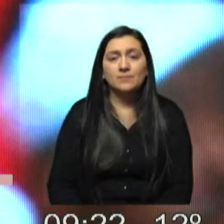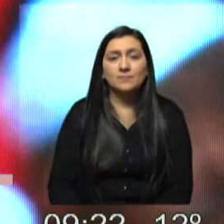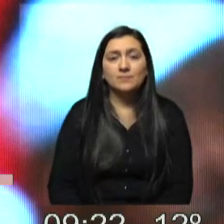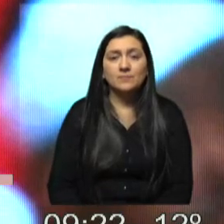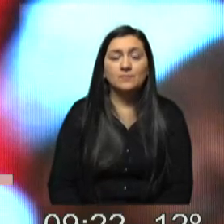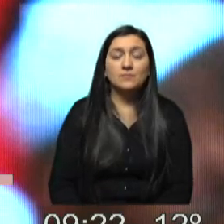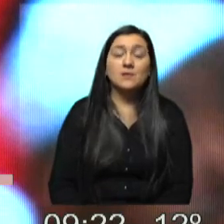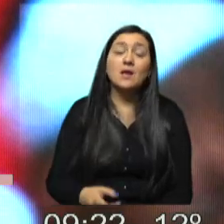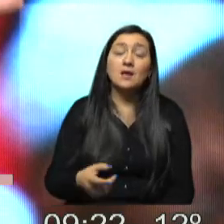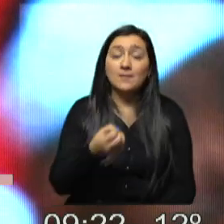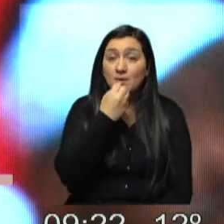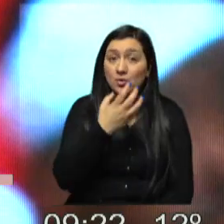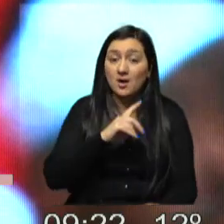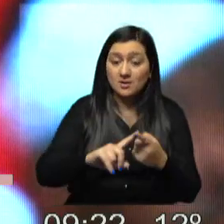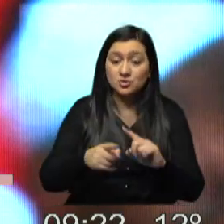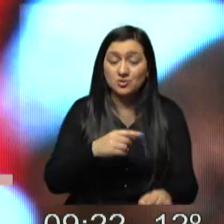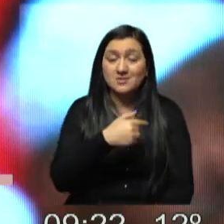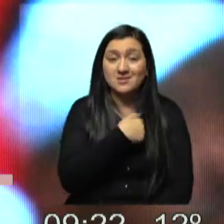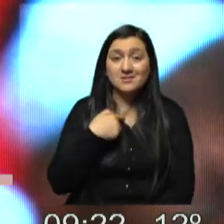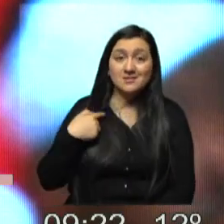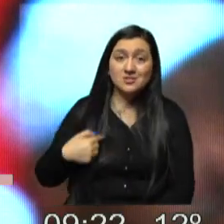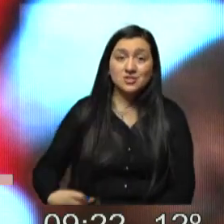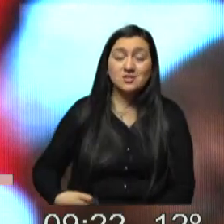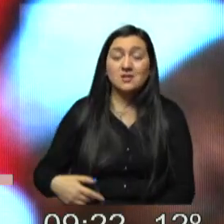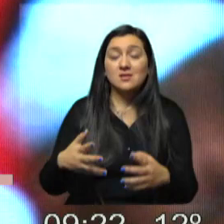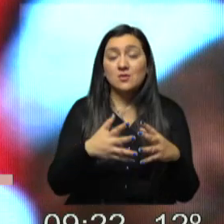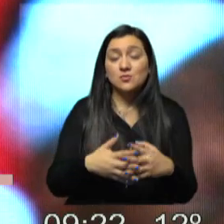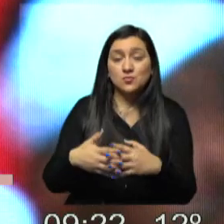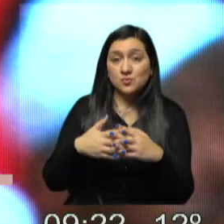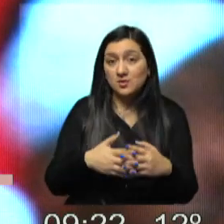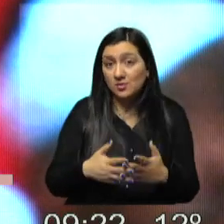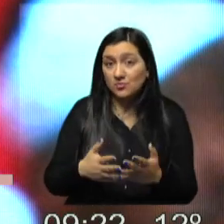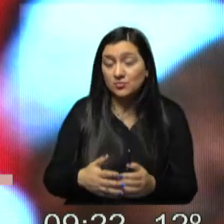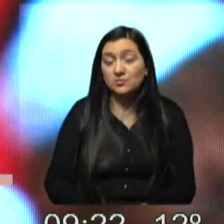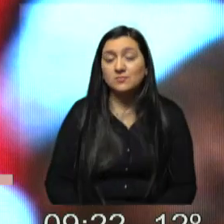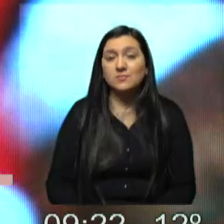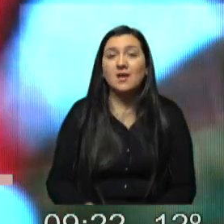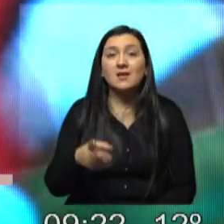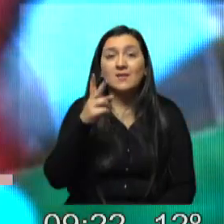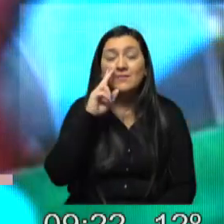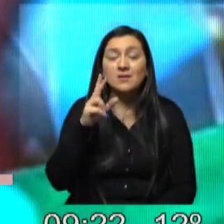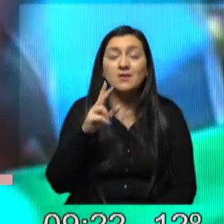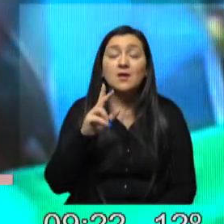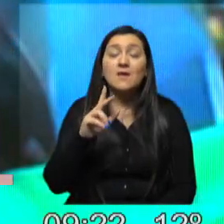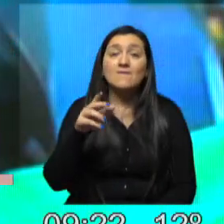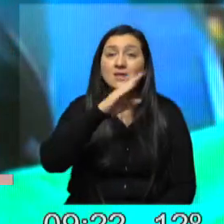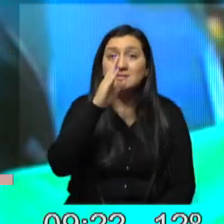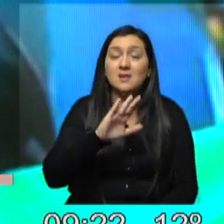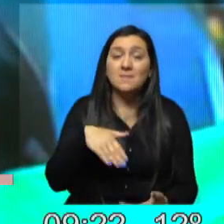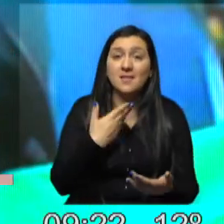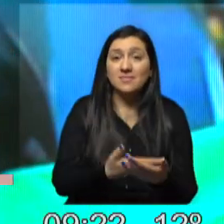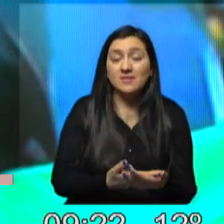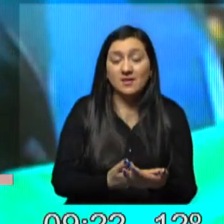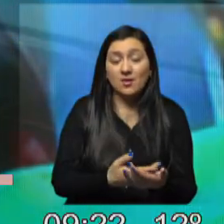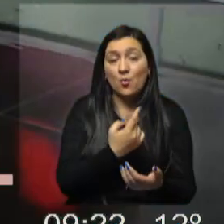entre China y Estados Unidos, que ver cómo se posiciona Brasil con ese asunto y cómo Brasil, sobre todo, plantea dos ejes. Uno, latinoamericano,